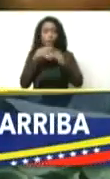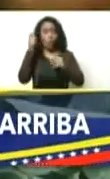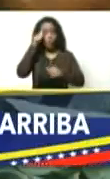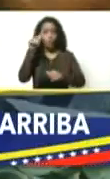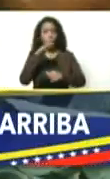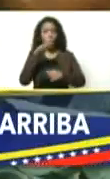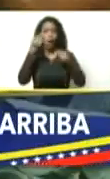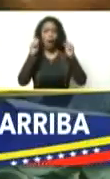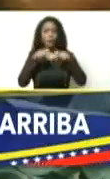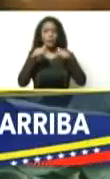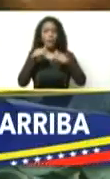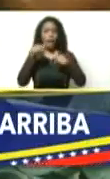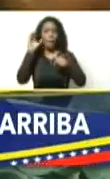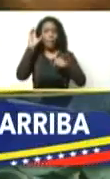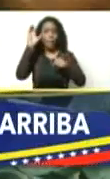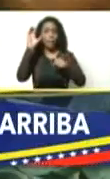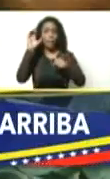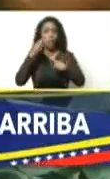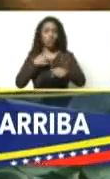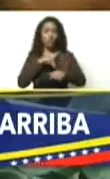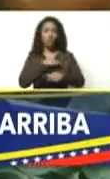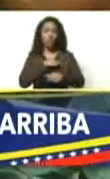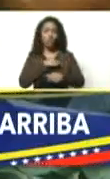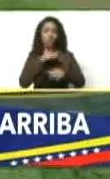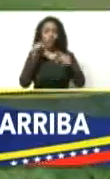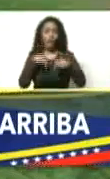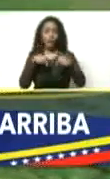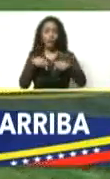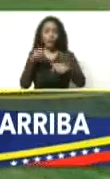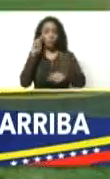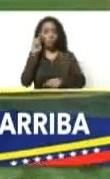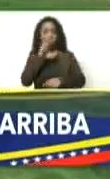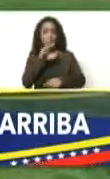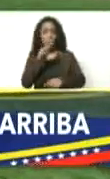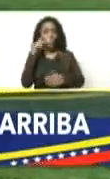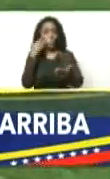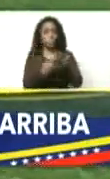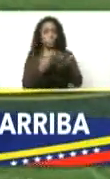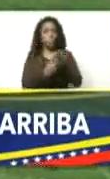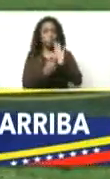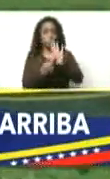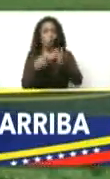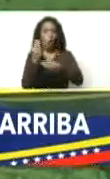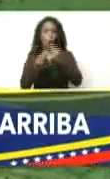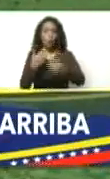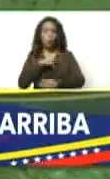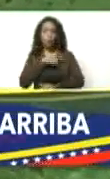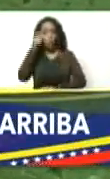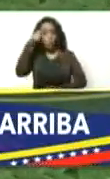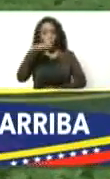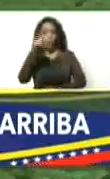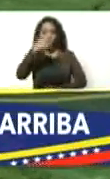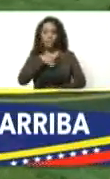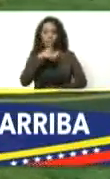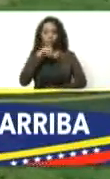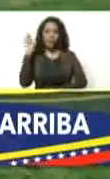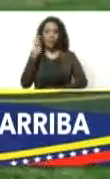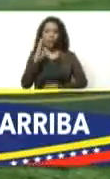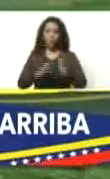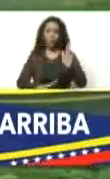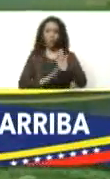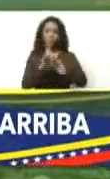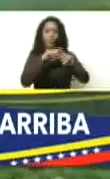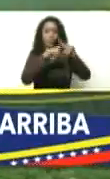población en el país. Nosotros acá vemos, es la evidencia de cómo nuestro pueblo en resistencia ha venido superando